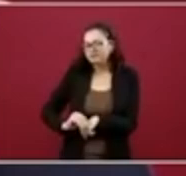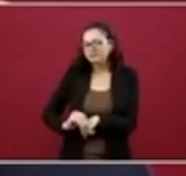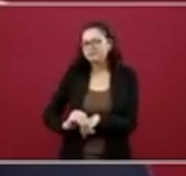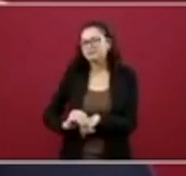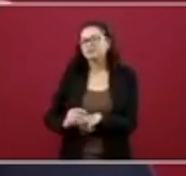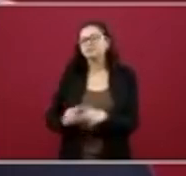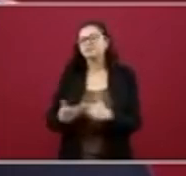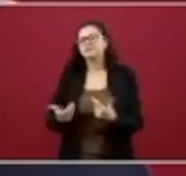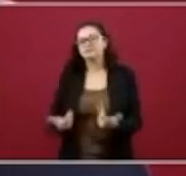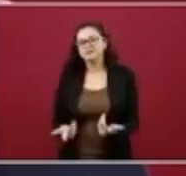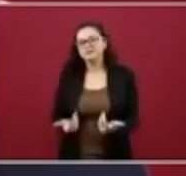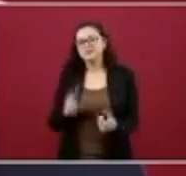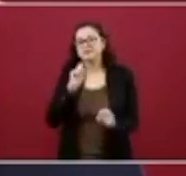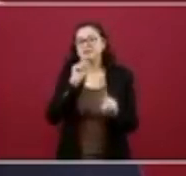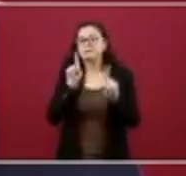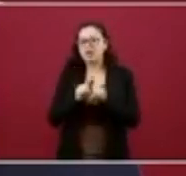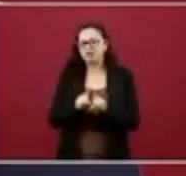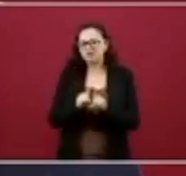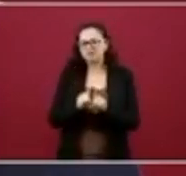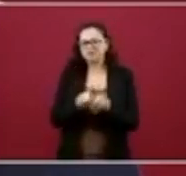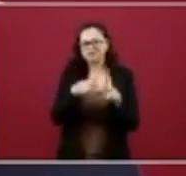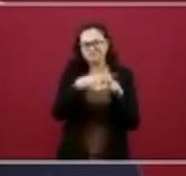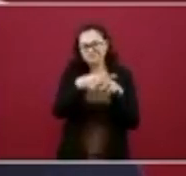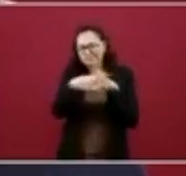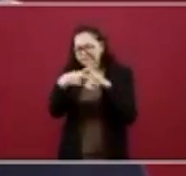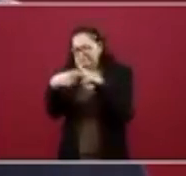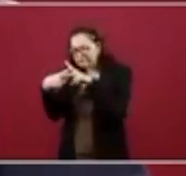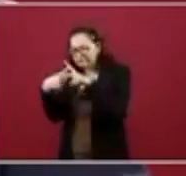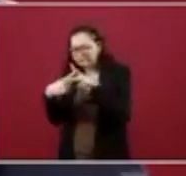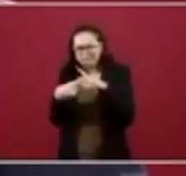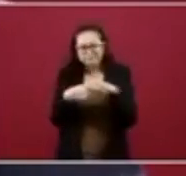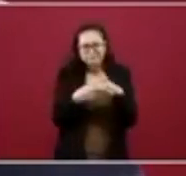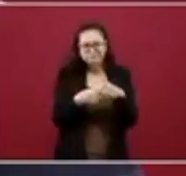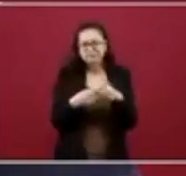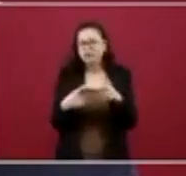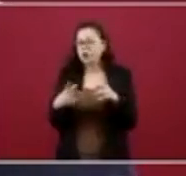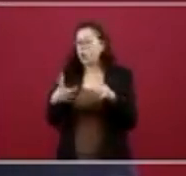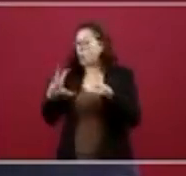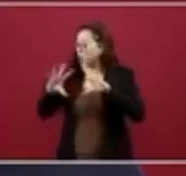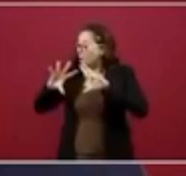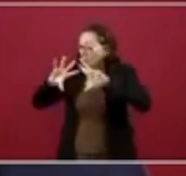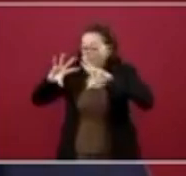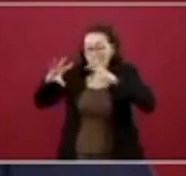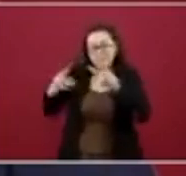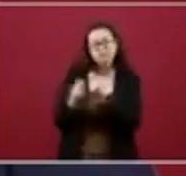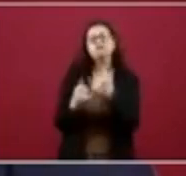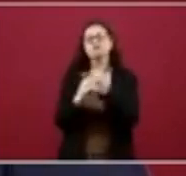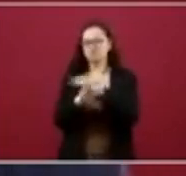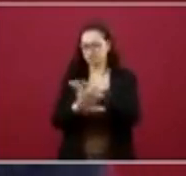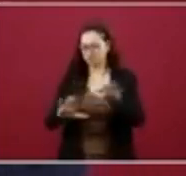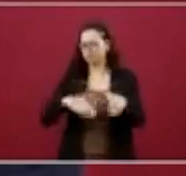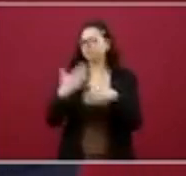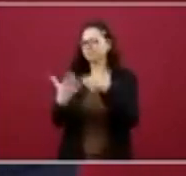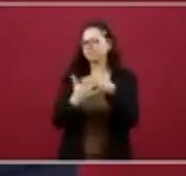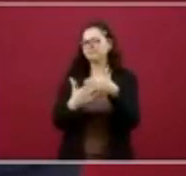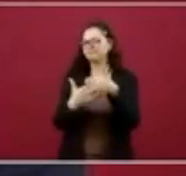estamos haciendo un censo y vamos a presentar toda la información. Todo esto